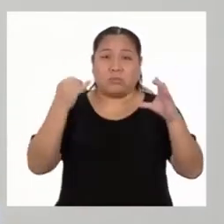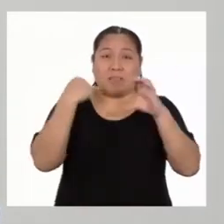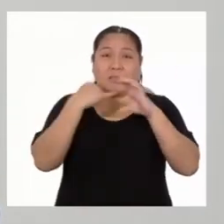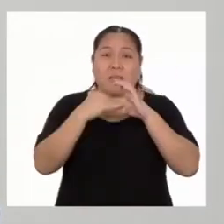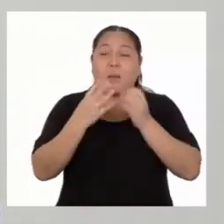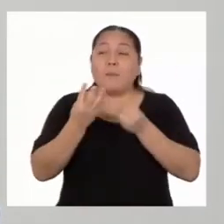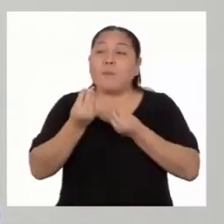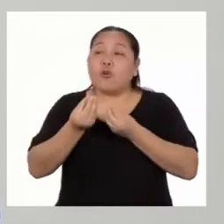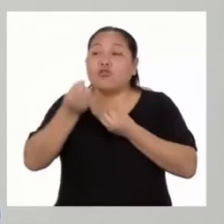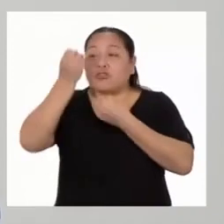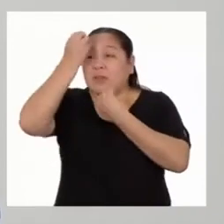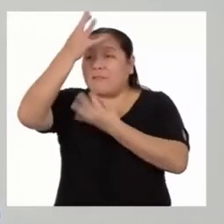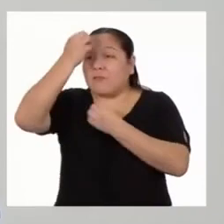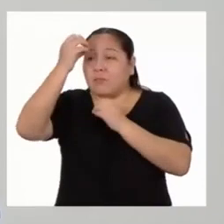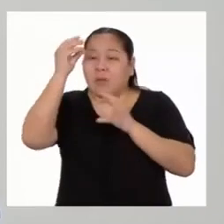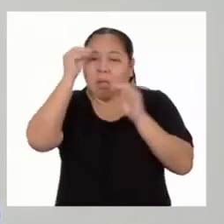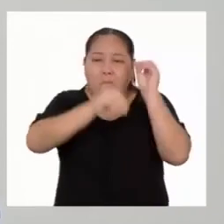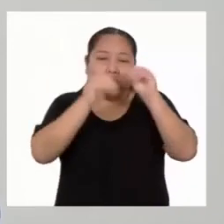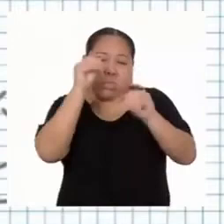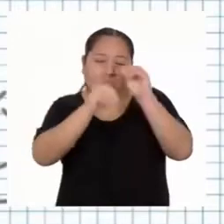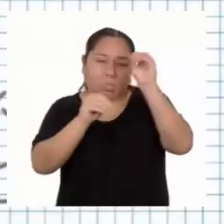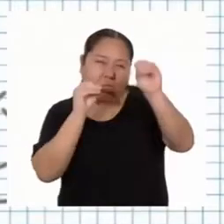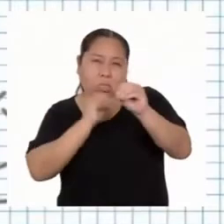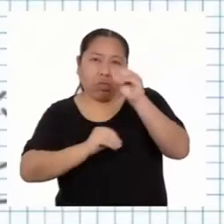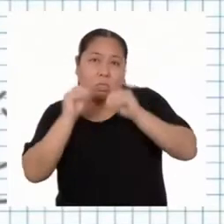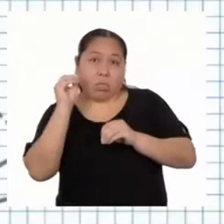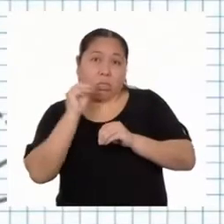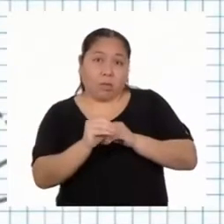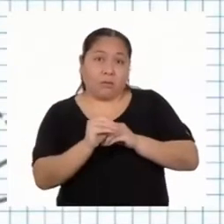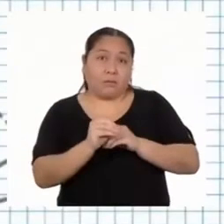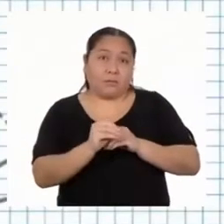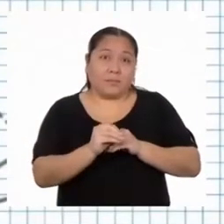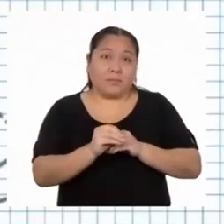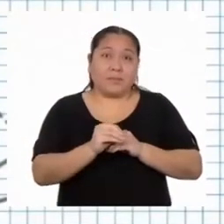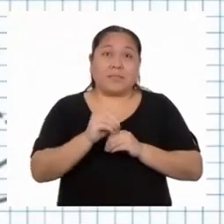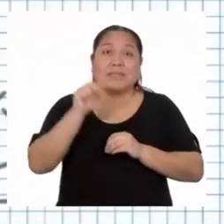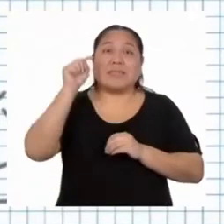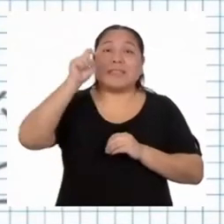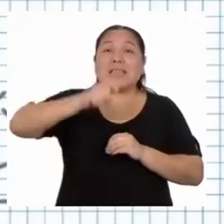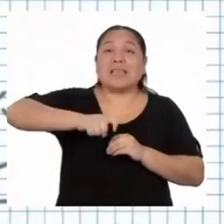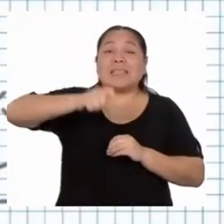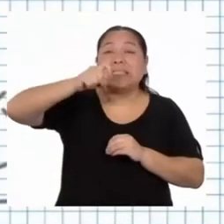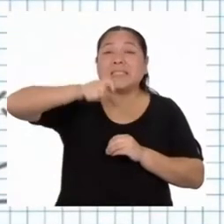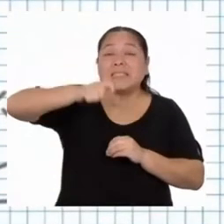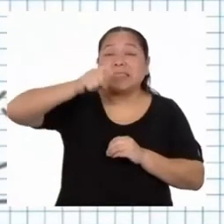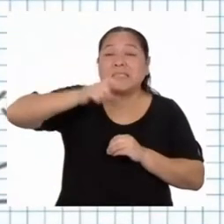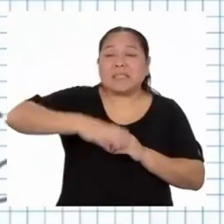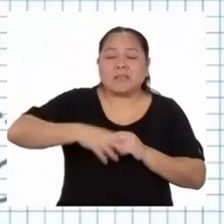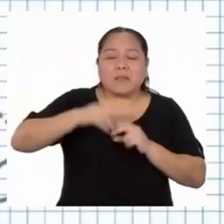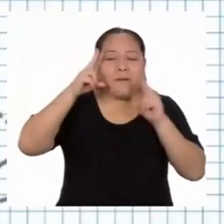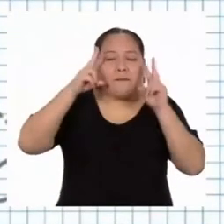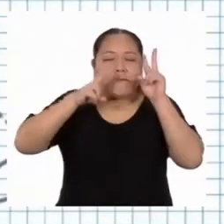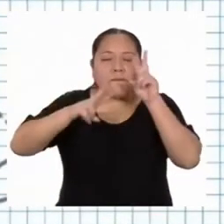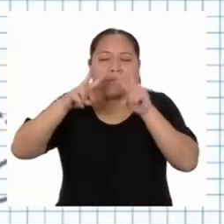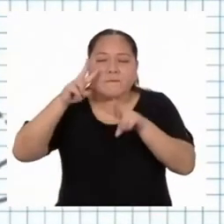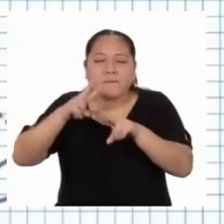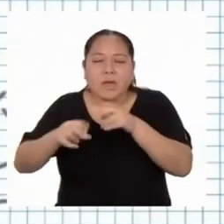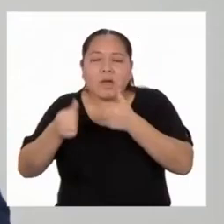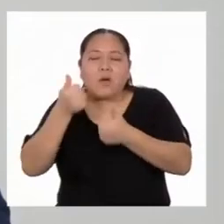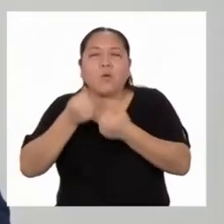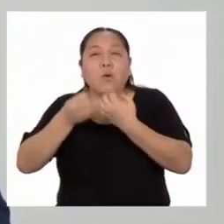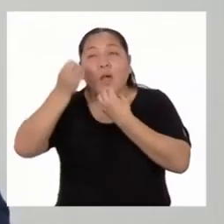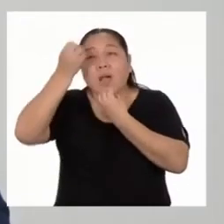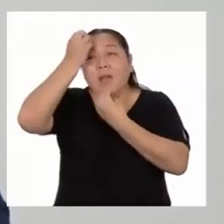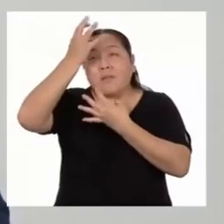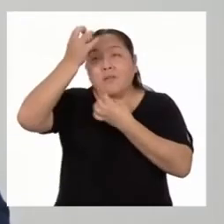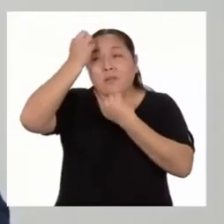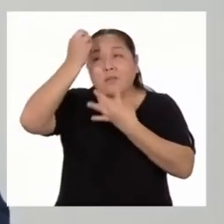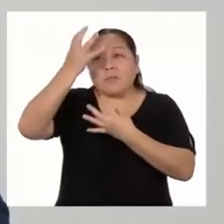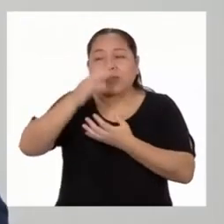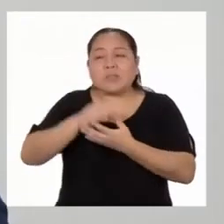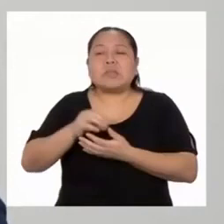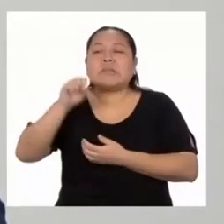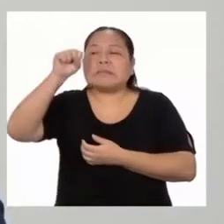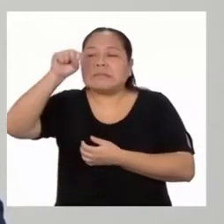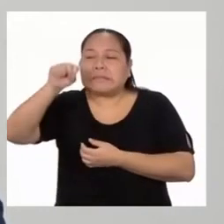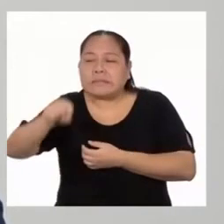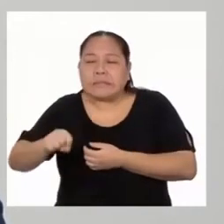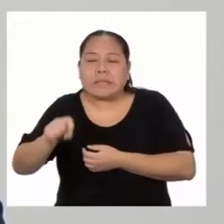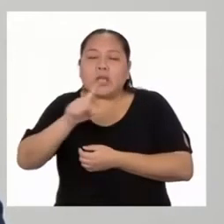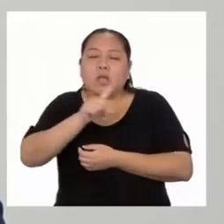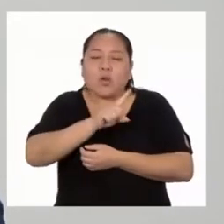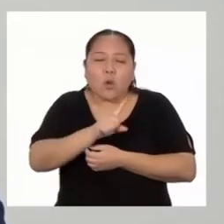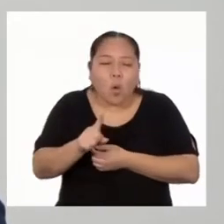de información disponible en ella, se hace necesario evaluar la información, ya que no